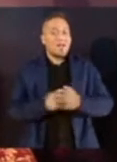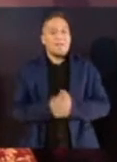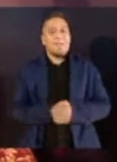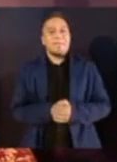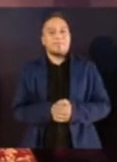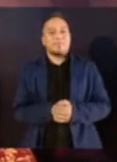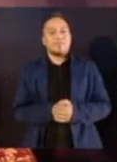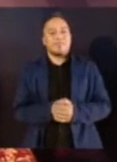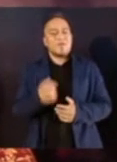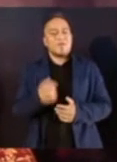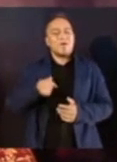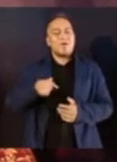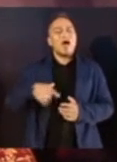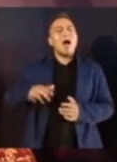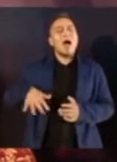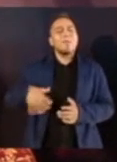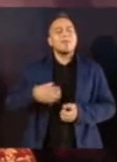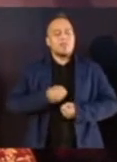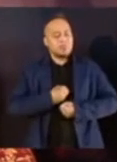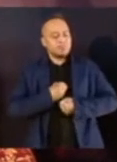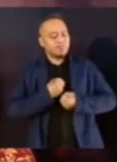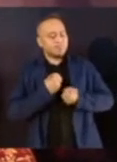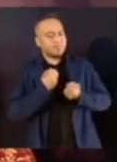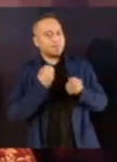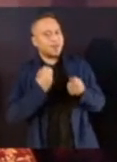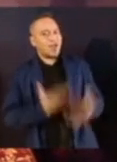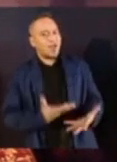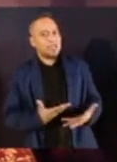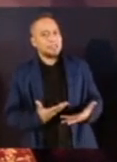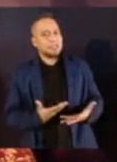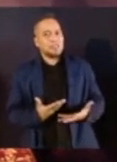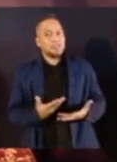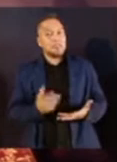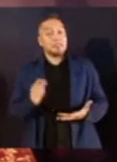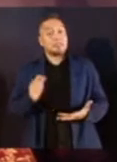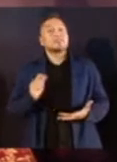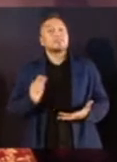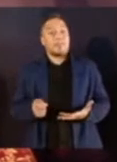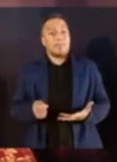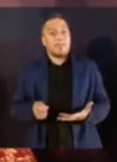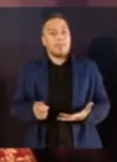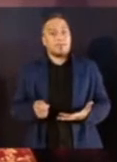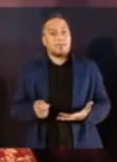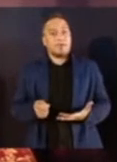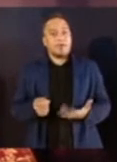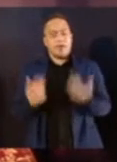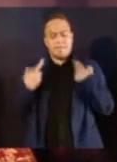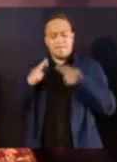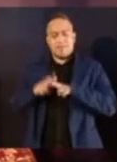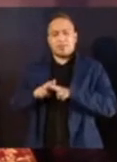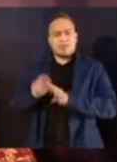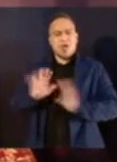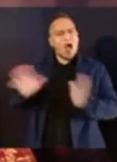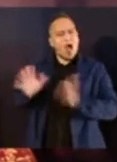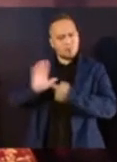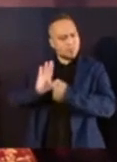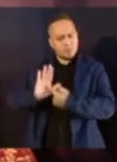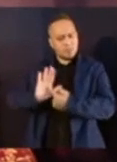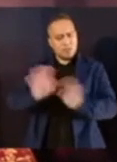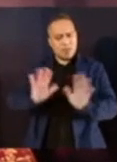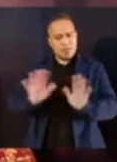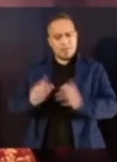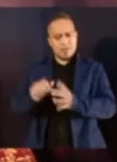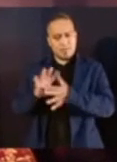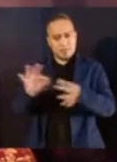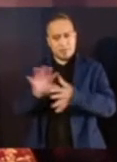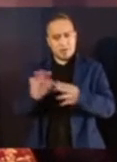para mí y lo que significó desde luego para mi padre el papel del maestro en la formación